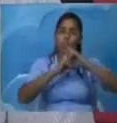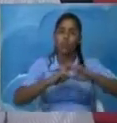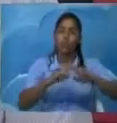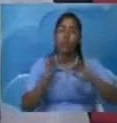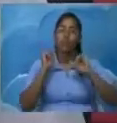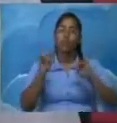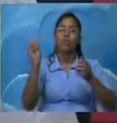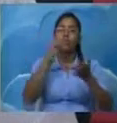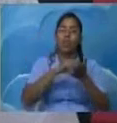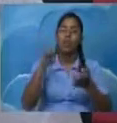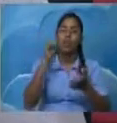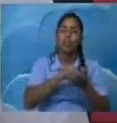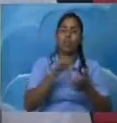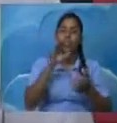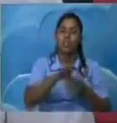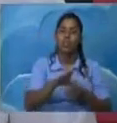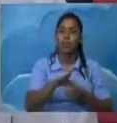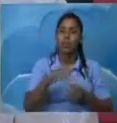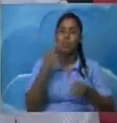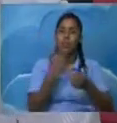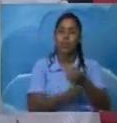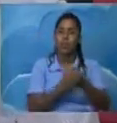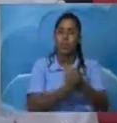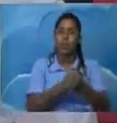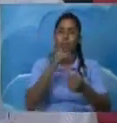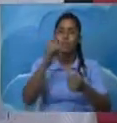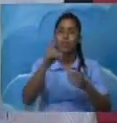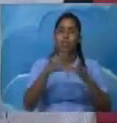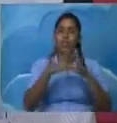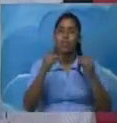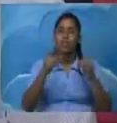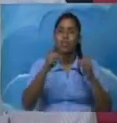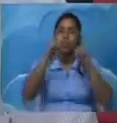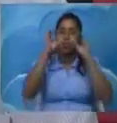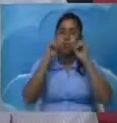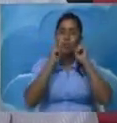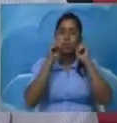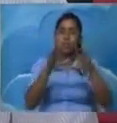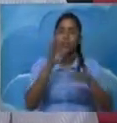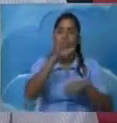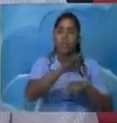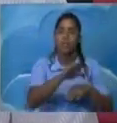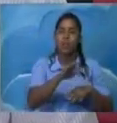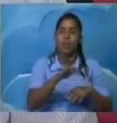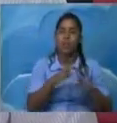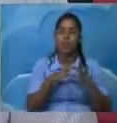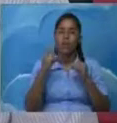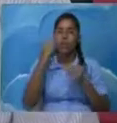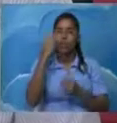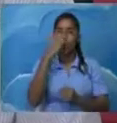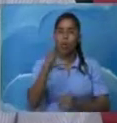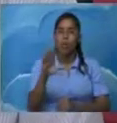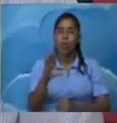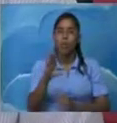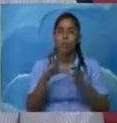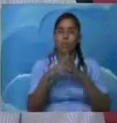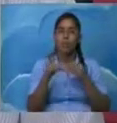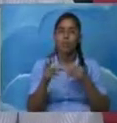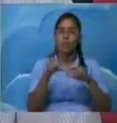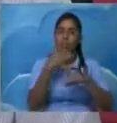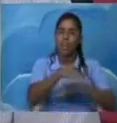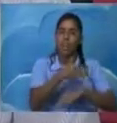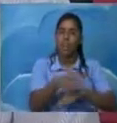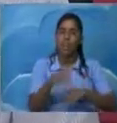hermano Puerta, andábamos, recuerdo a Damaso Delgado, que Dios me lo bendiga. Amén. Andábamos en Bogotá, Colombia, en una las calles por